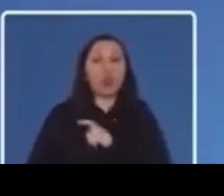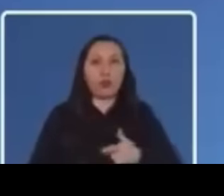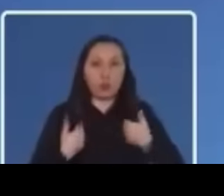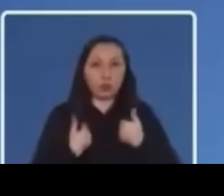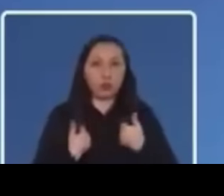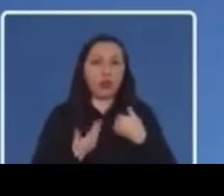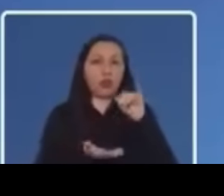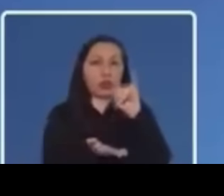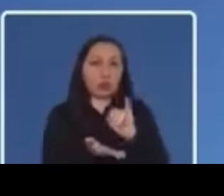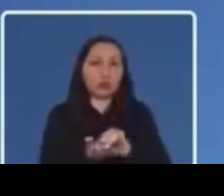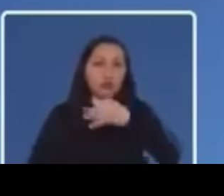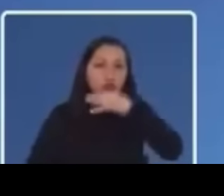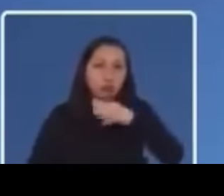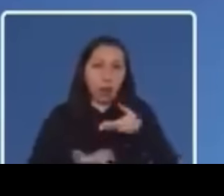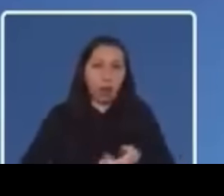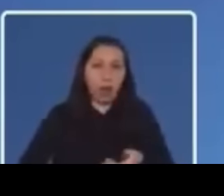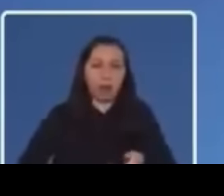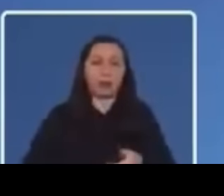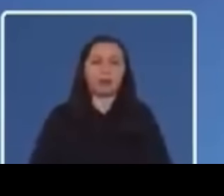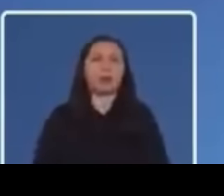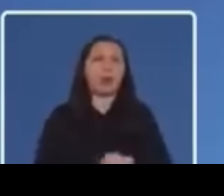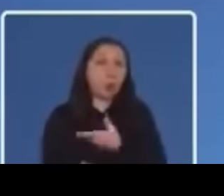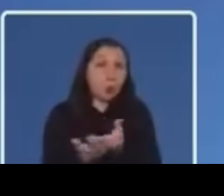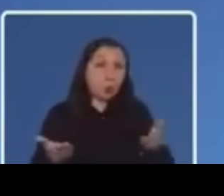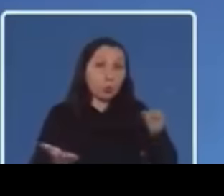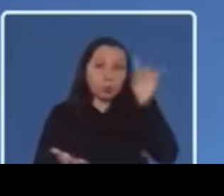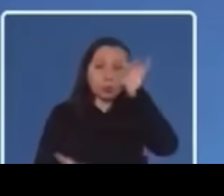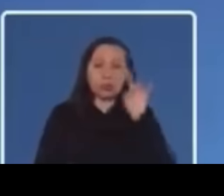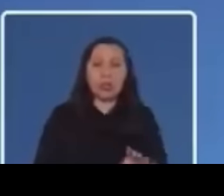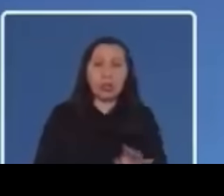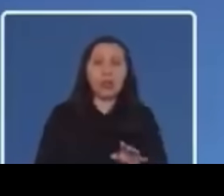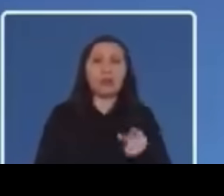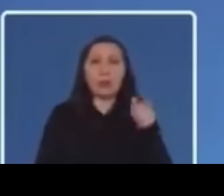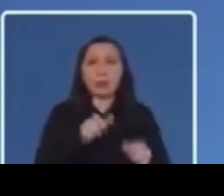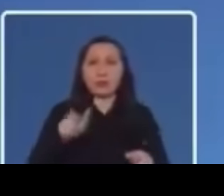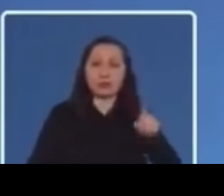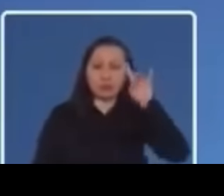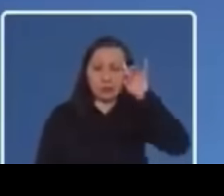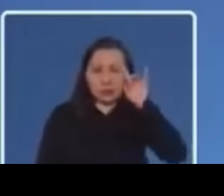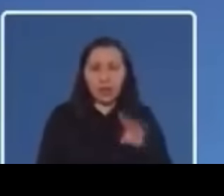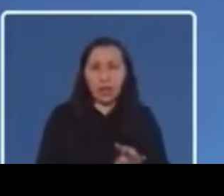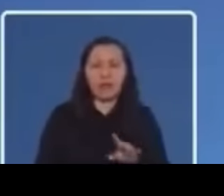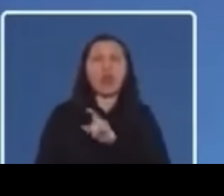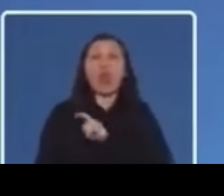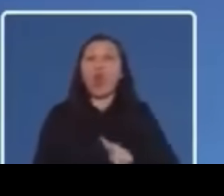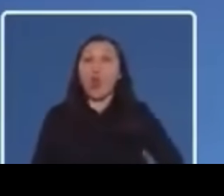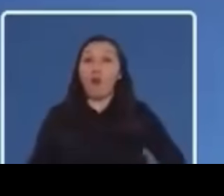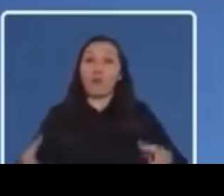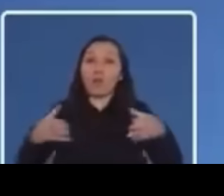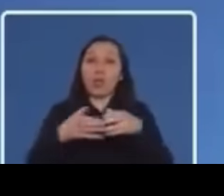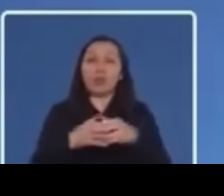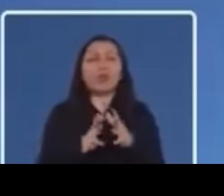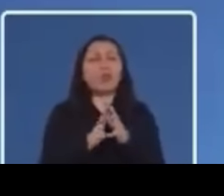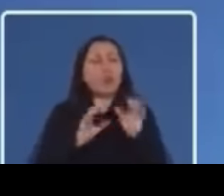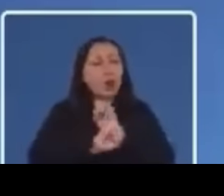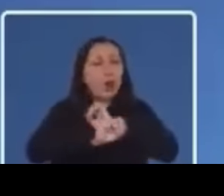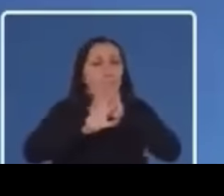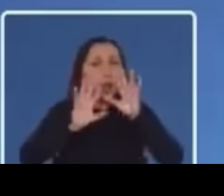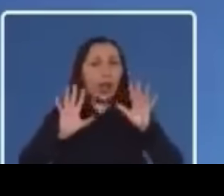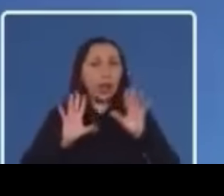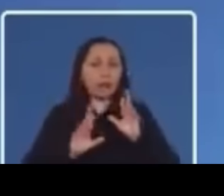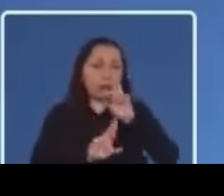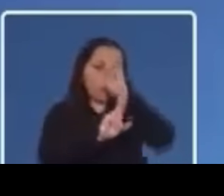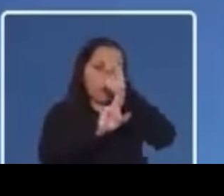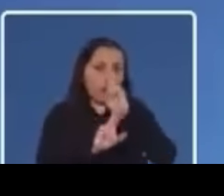gobierno institucionalmente además eh ustedes lo saben y la ciudadanía lo sabe Y como gobierno hemos sido sumamente claros